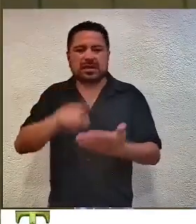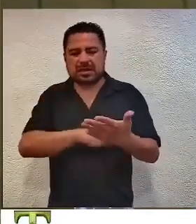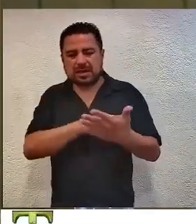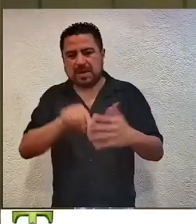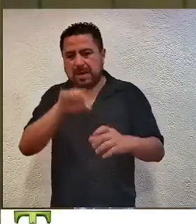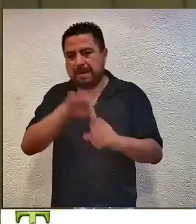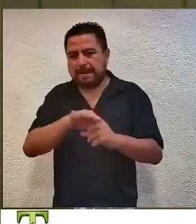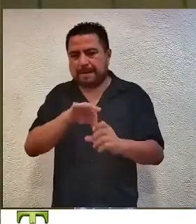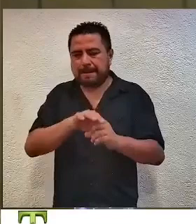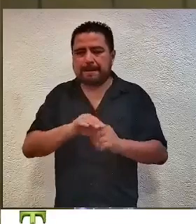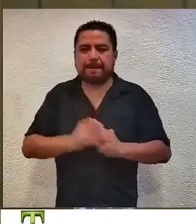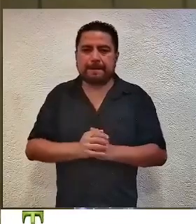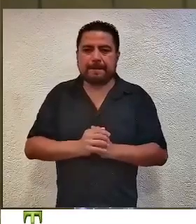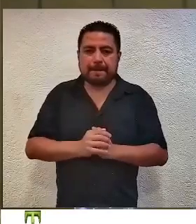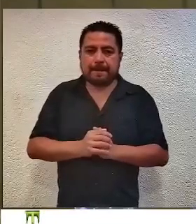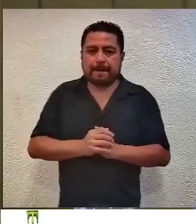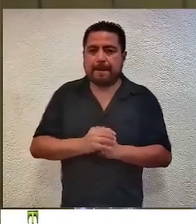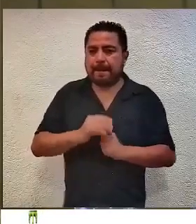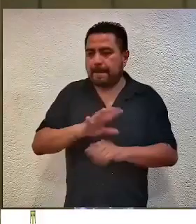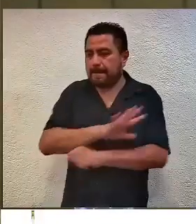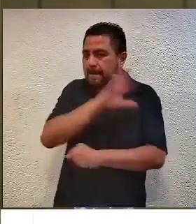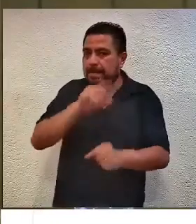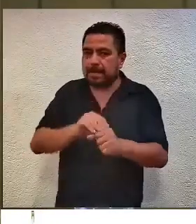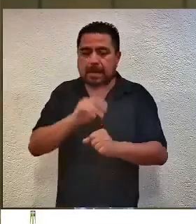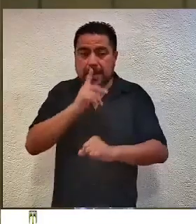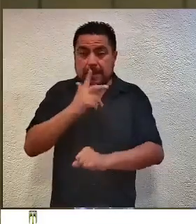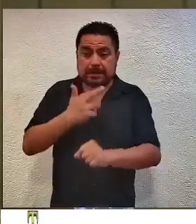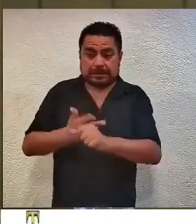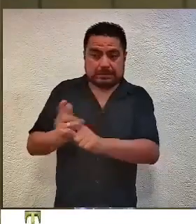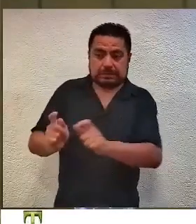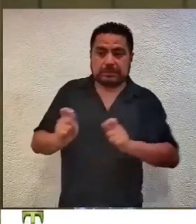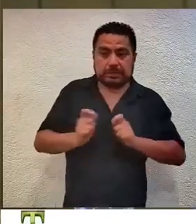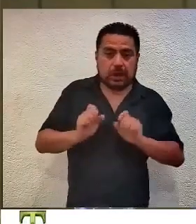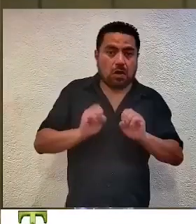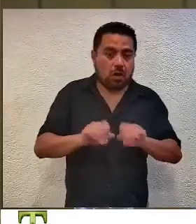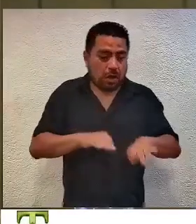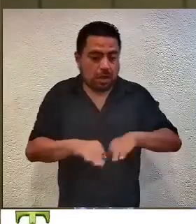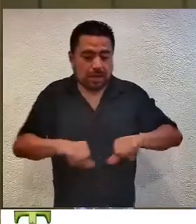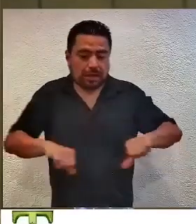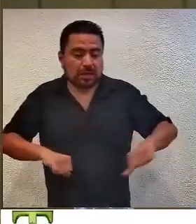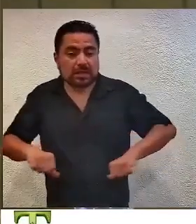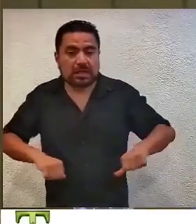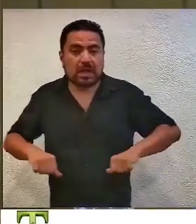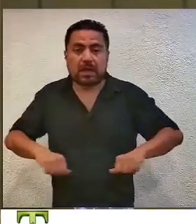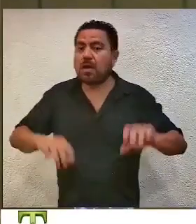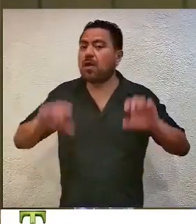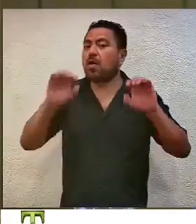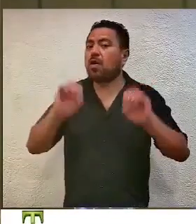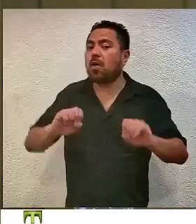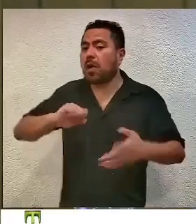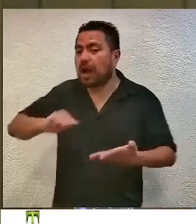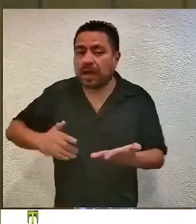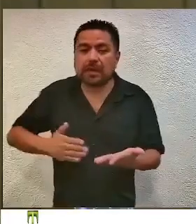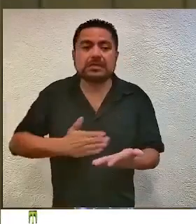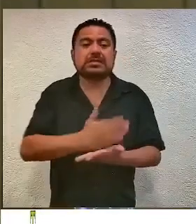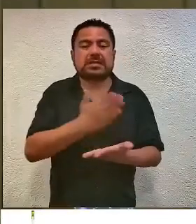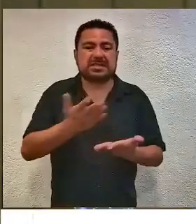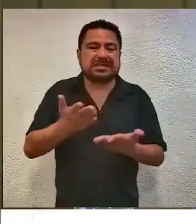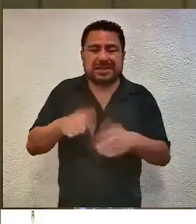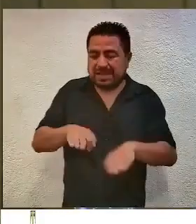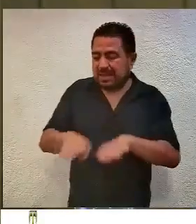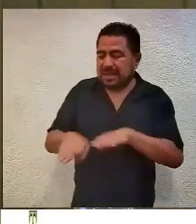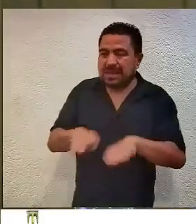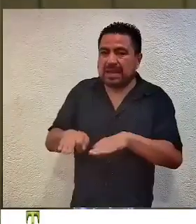electorales, el pleno ejercicio de un cargo, labor o actividad, o bien el acceso y ejercicio